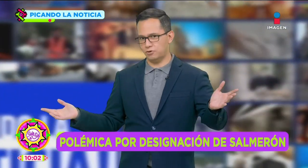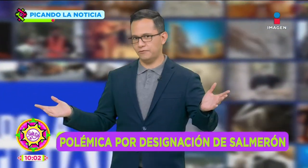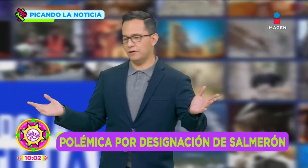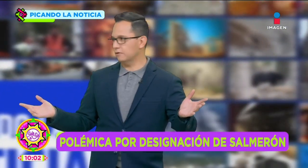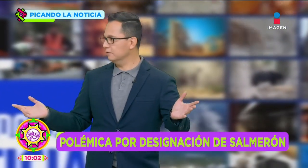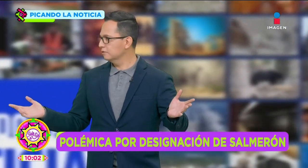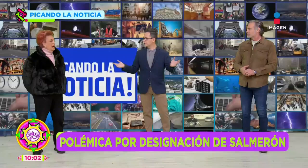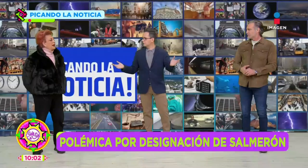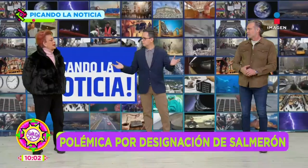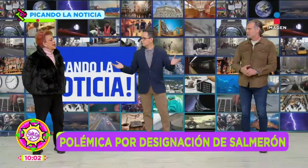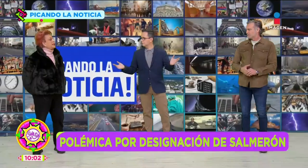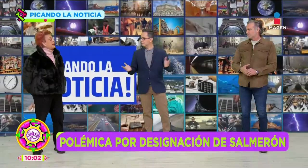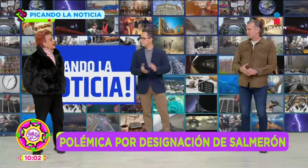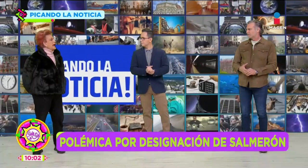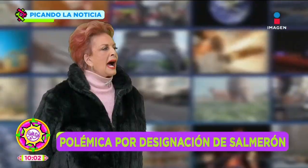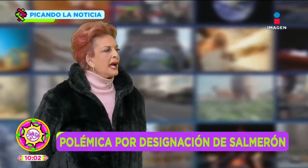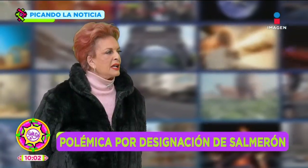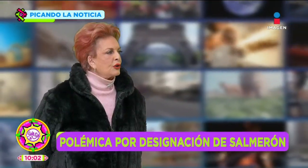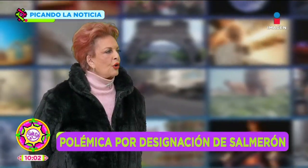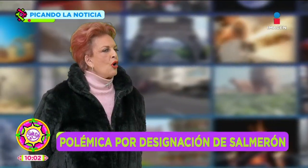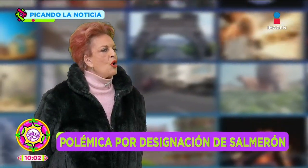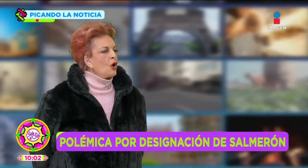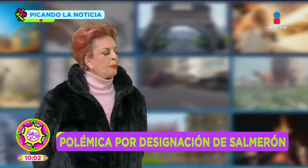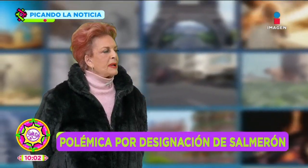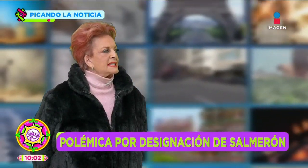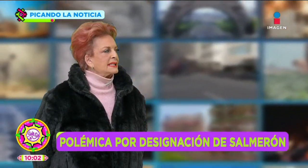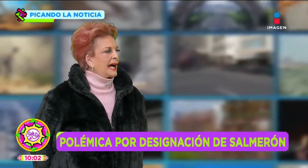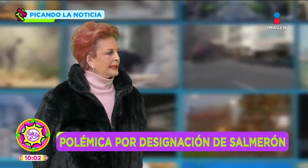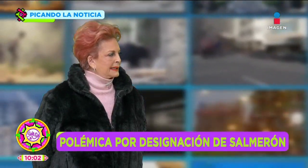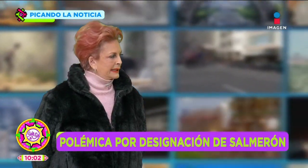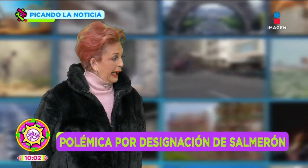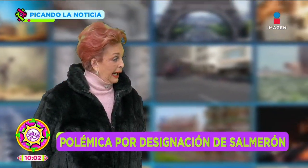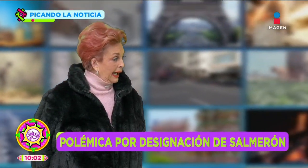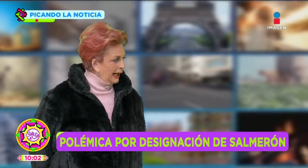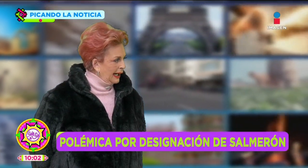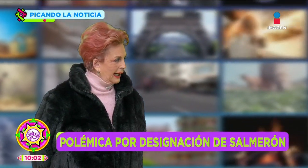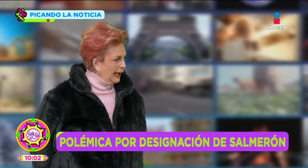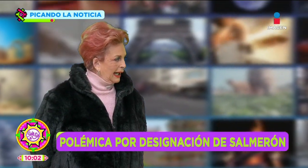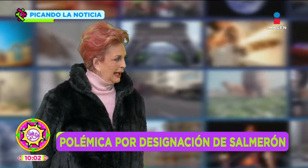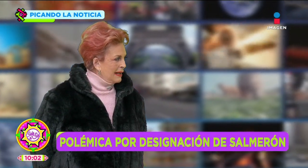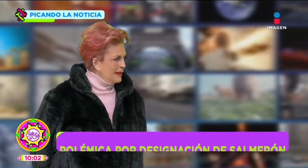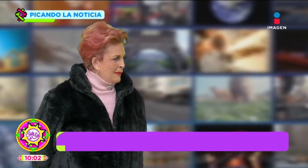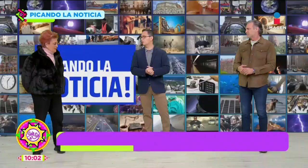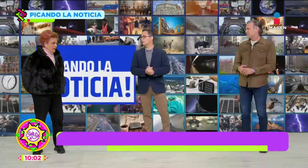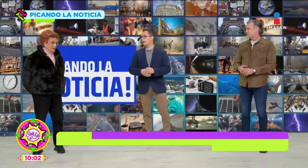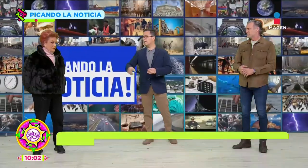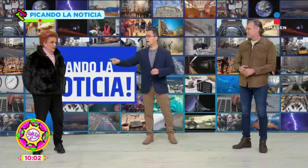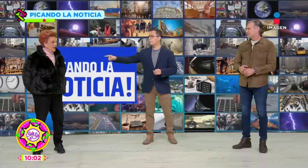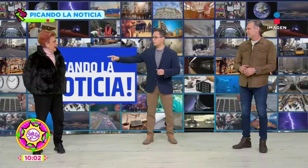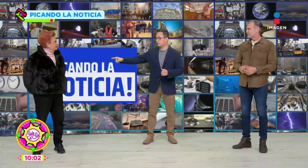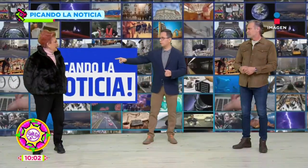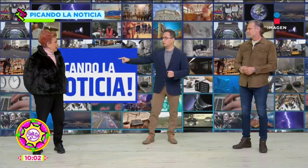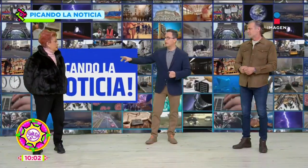ministerios, suena feo, ¿no? Enrique, ¿qué hay con López-Gatell? ¿De qué? De todo.